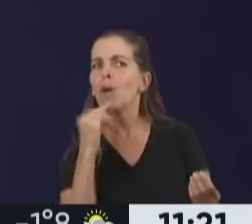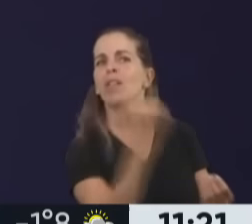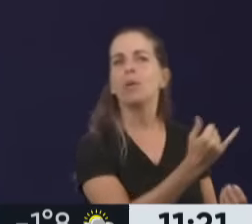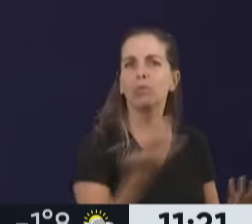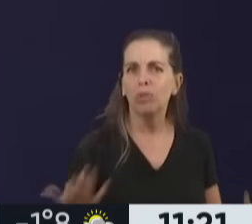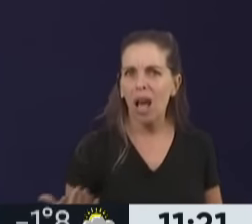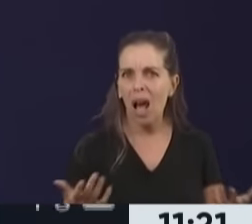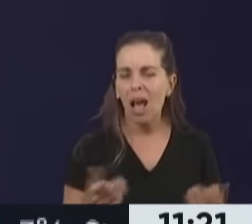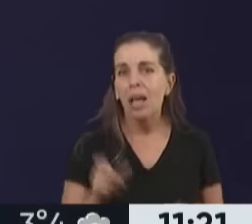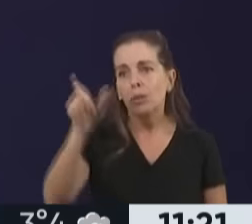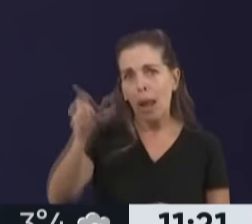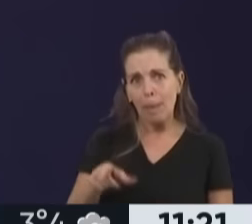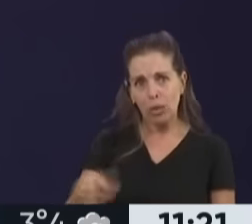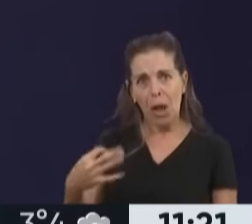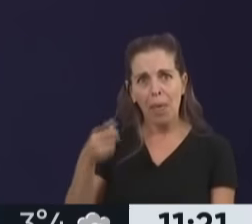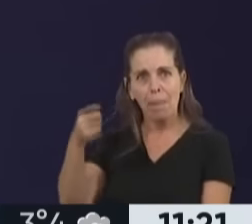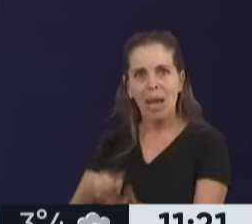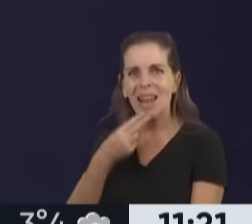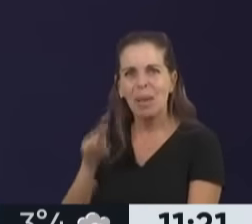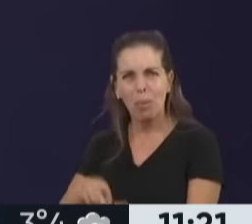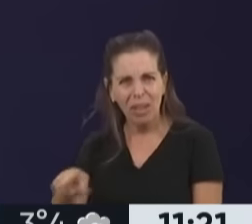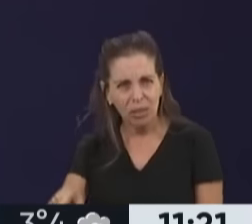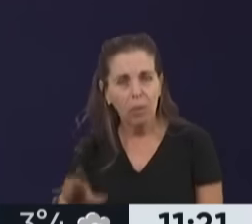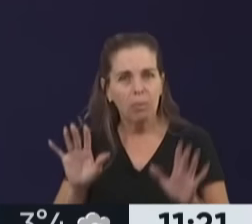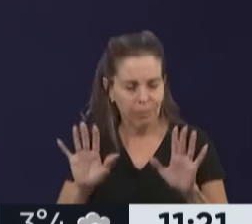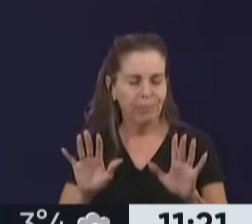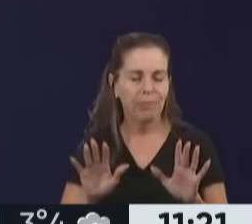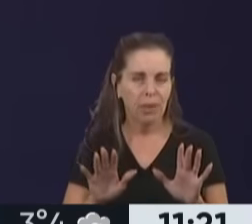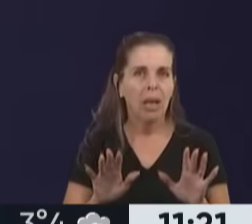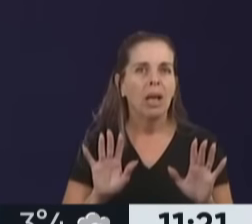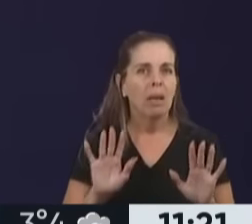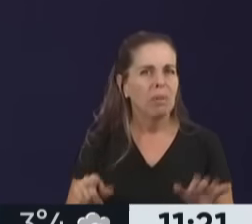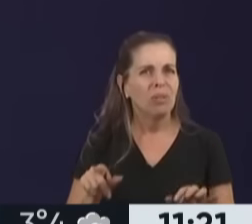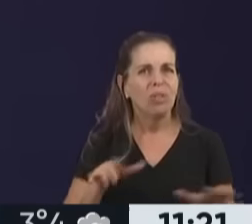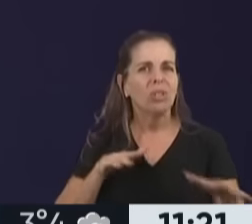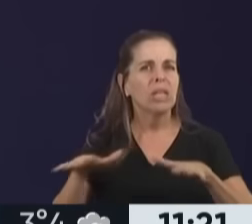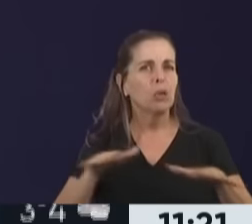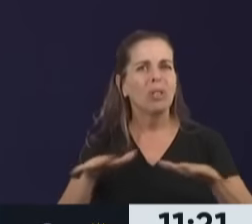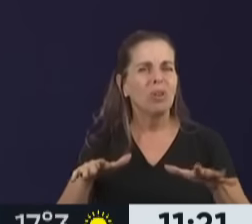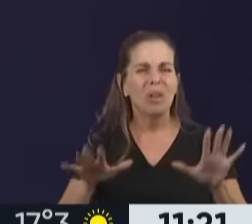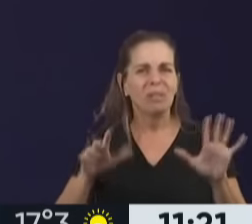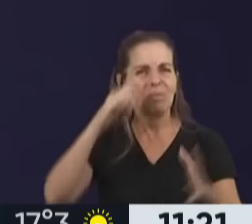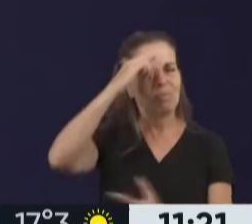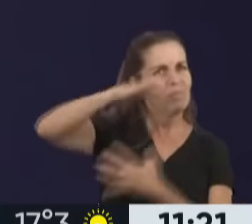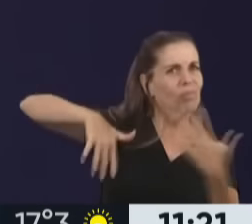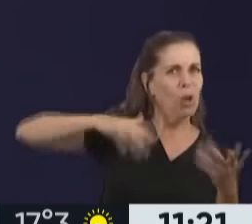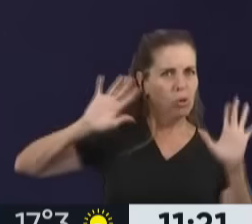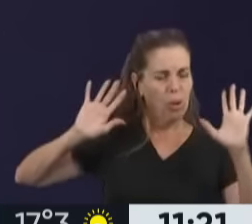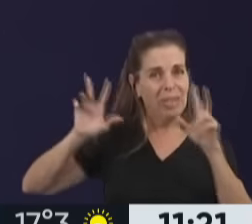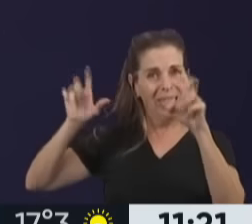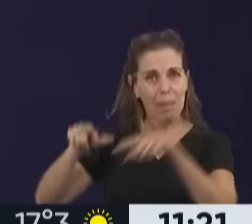Bueno sí el tema es que eso no va ocurrir nunca entonces son situaciones que no se mezclan una cosa es el